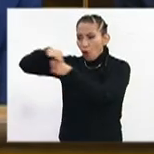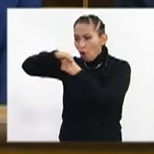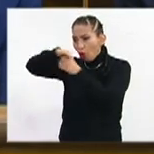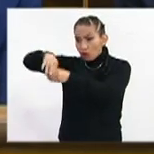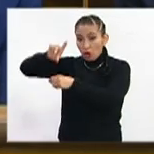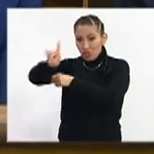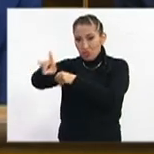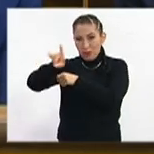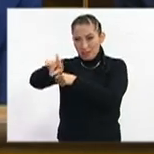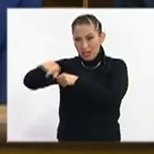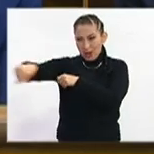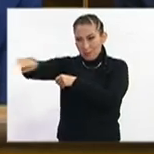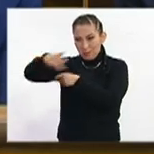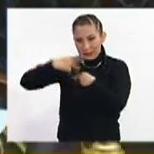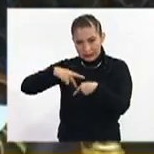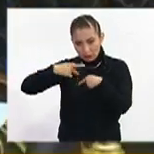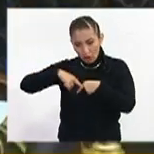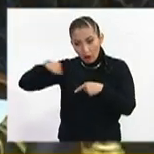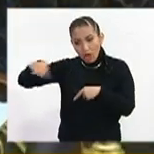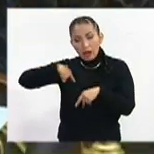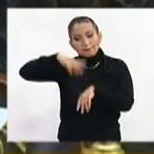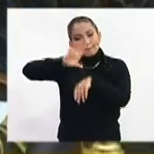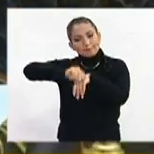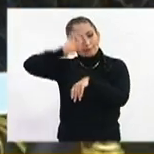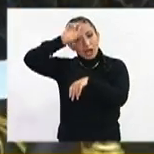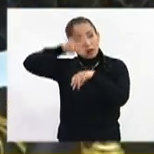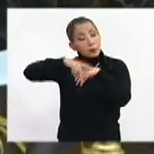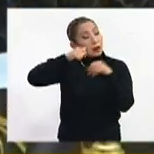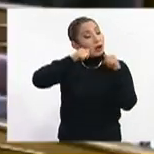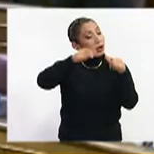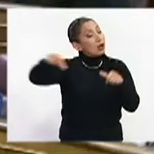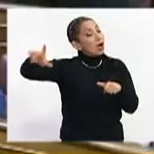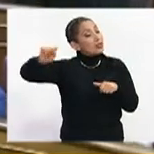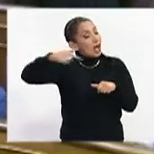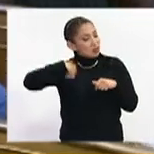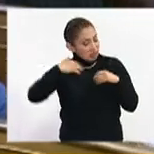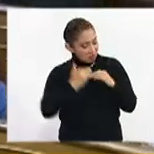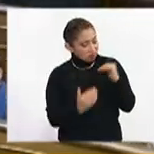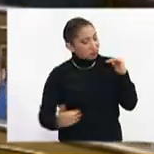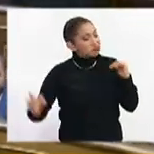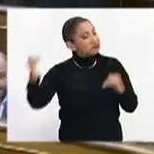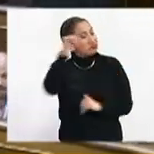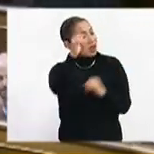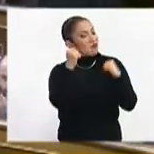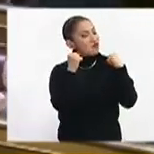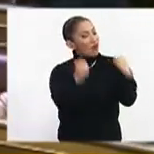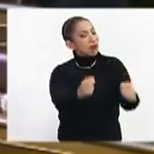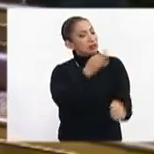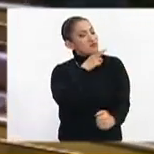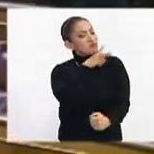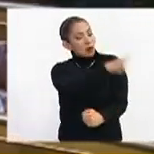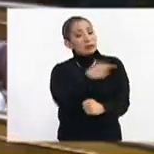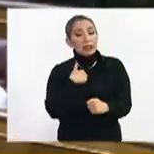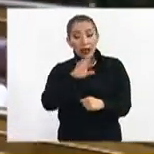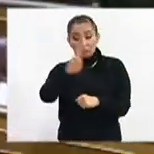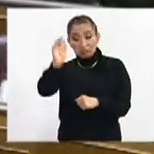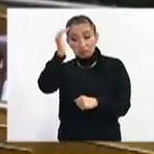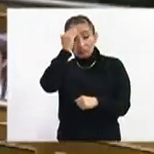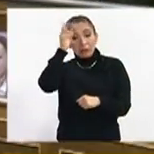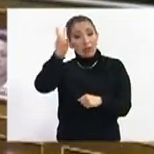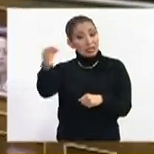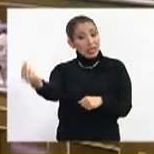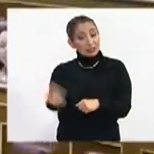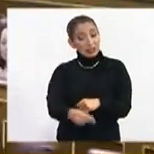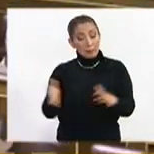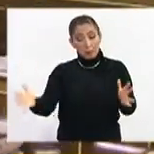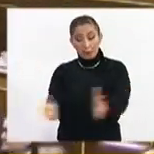este domingo próximo permitirá a Europa escuchar la voz de Cataluña muy alto y muy fuerte. Por último, reconoció que se